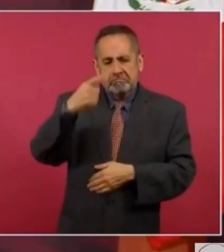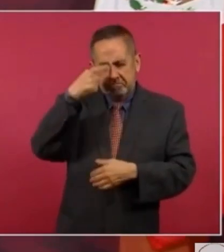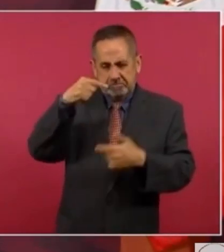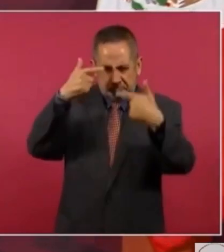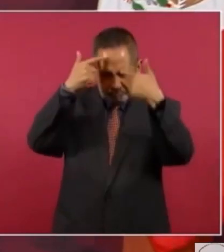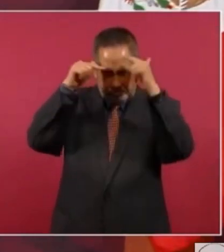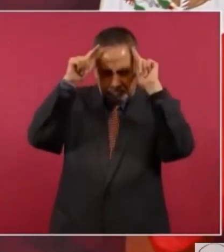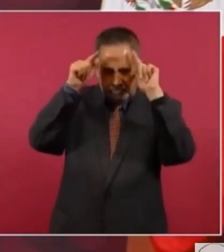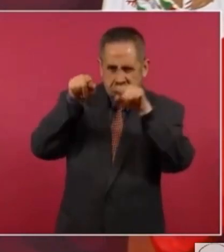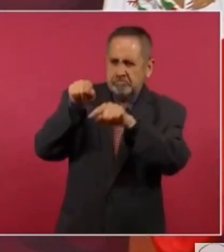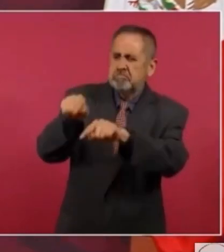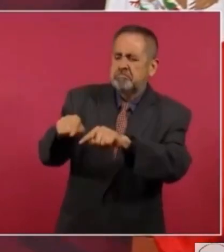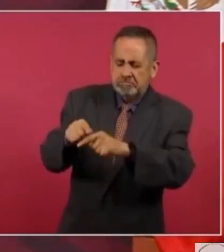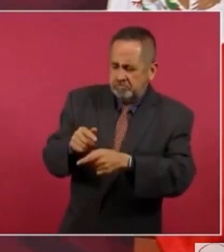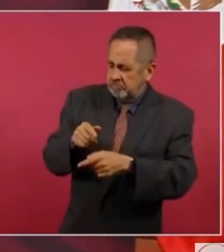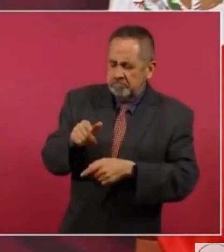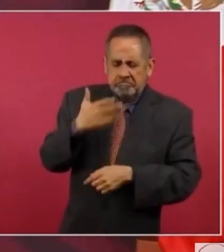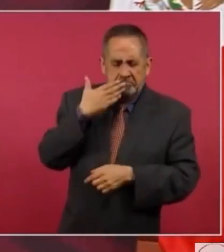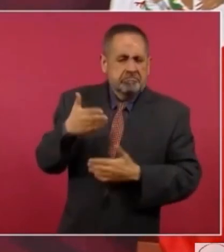solo en la Marina.